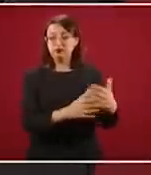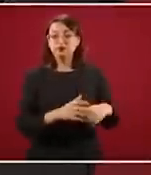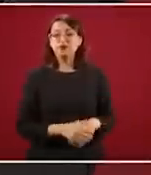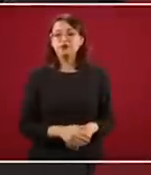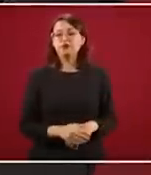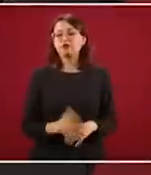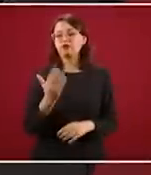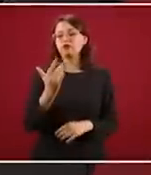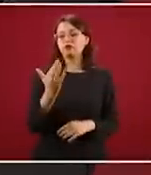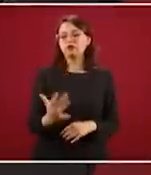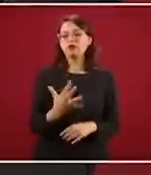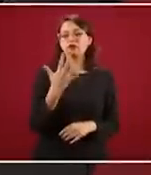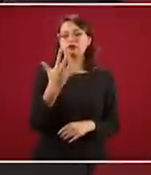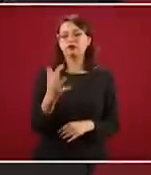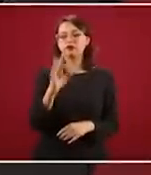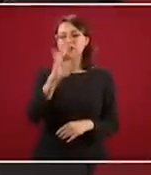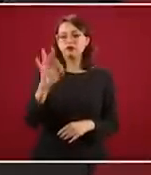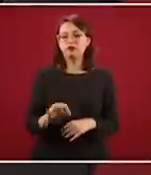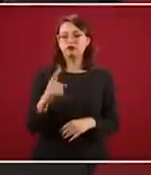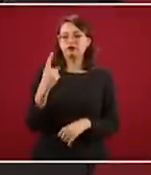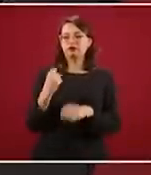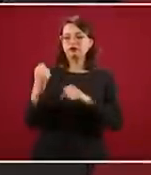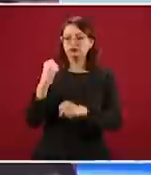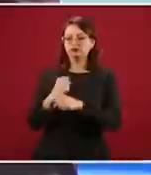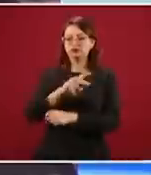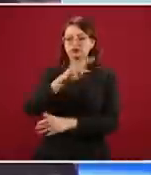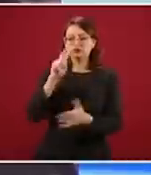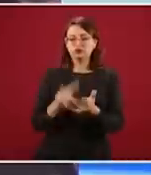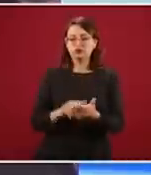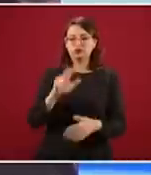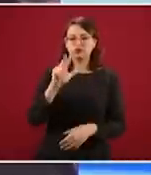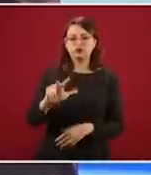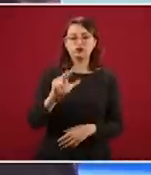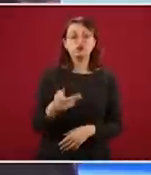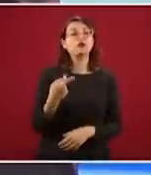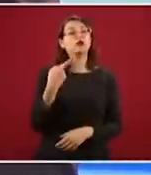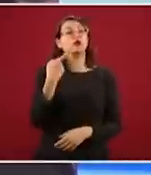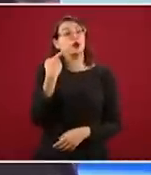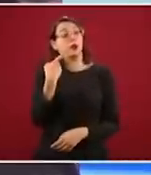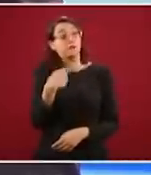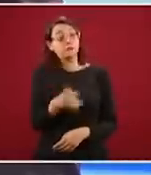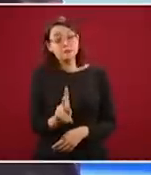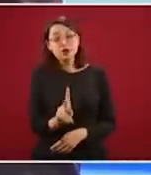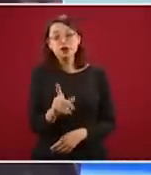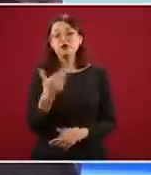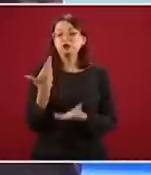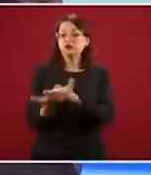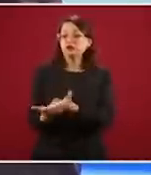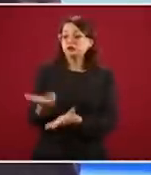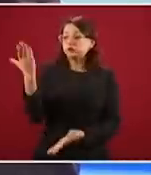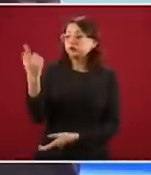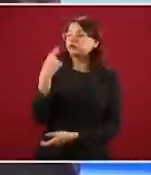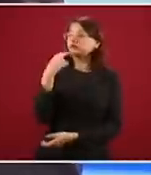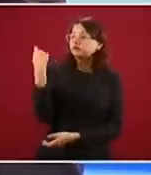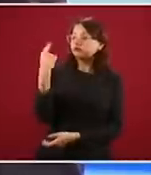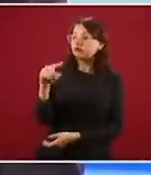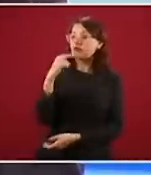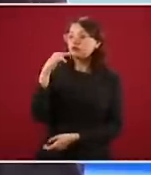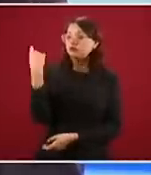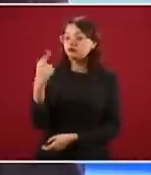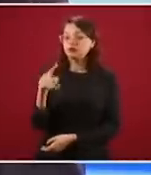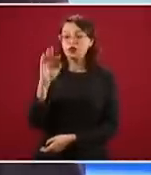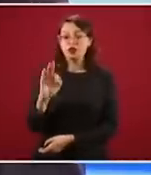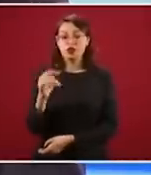un 55% más que en el 2018. Sin embargo, según las denuncias presentadas ante la Fiscalía